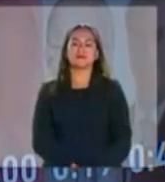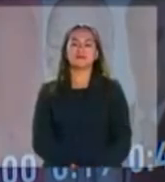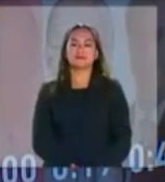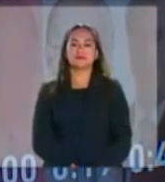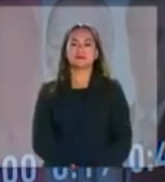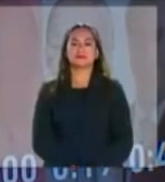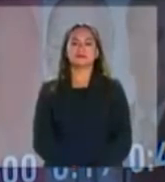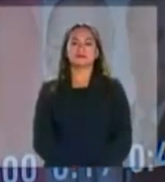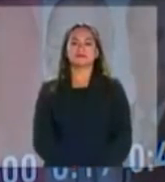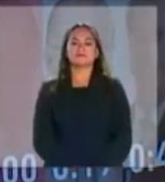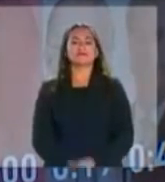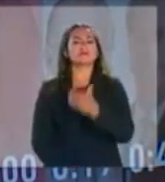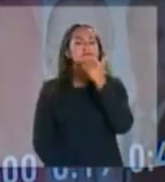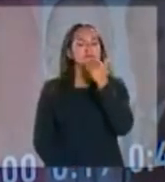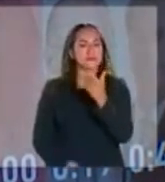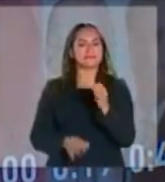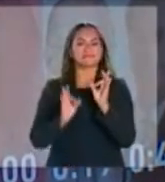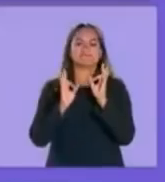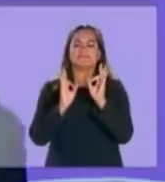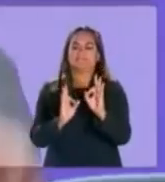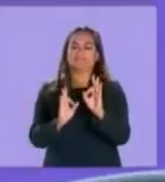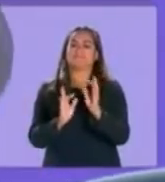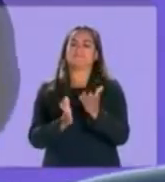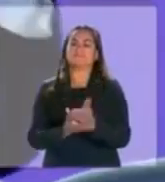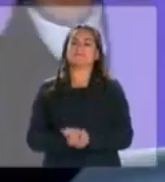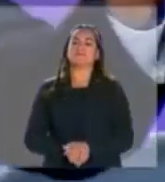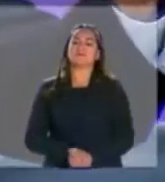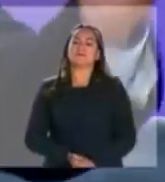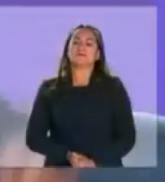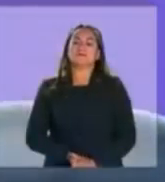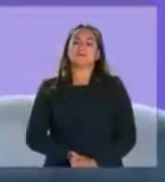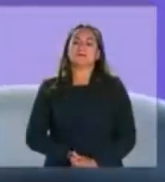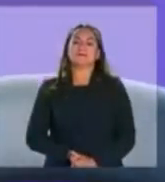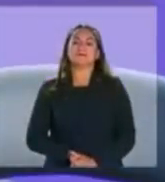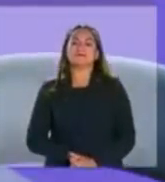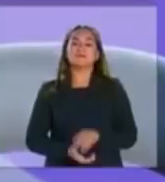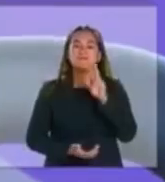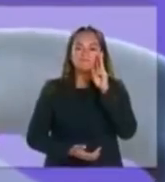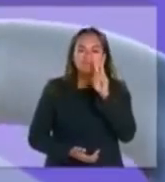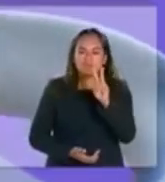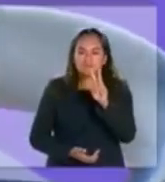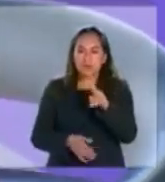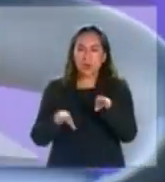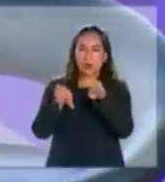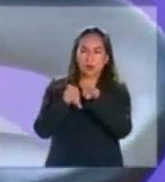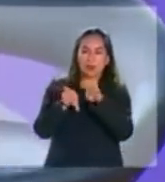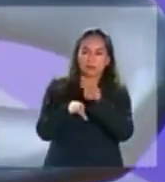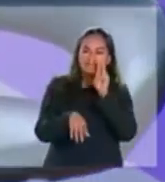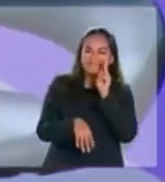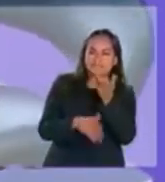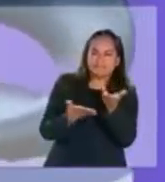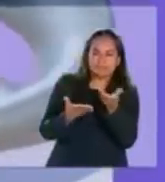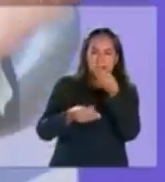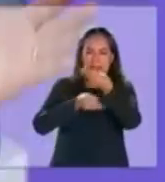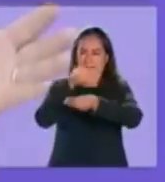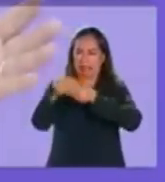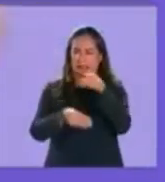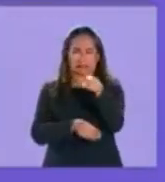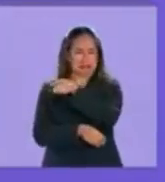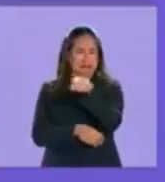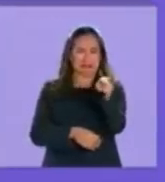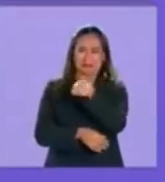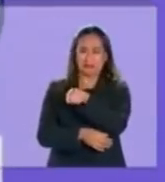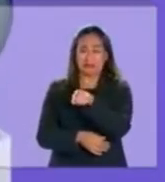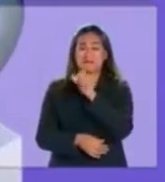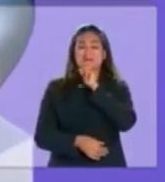bien si ven todo este auditorio ya vieron el proyecto y así va a pasar seis años